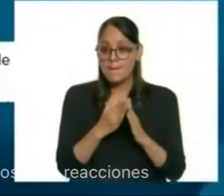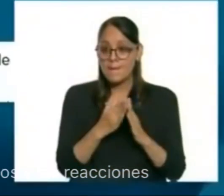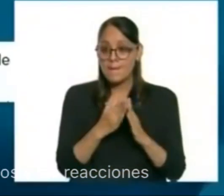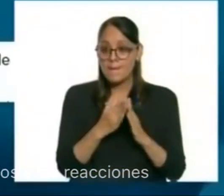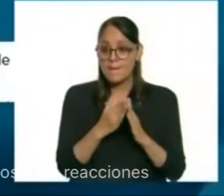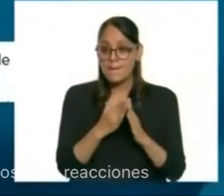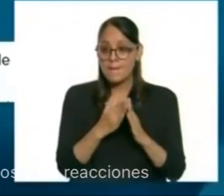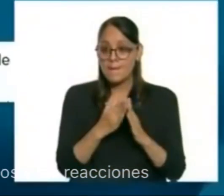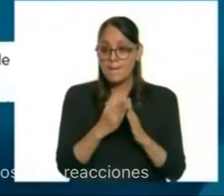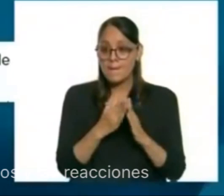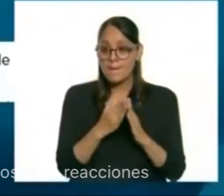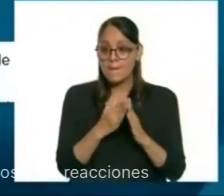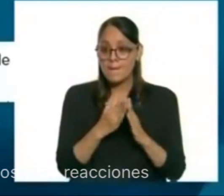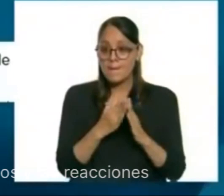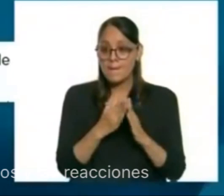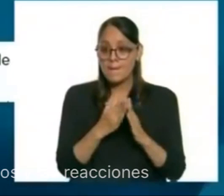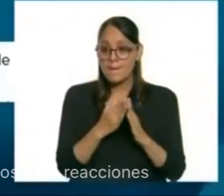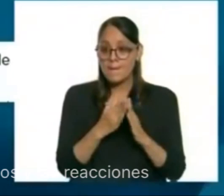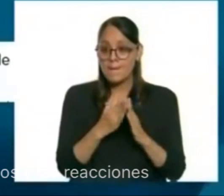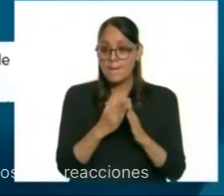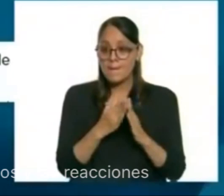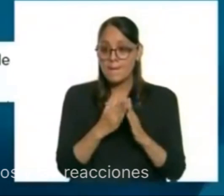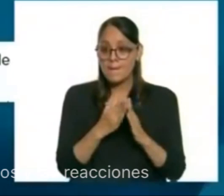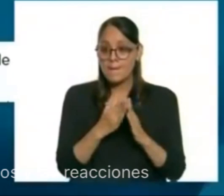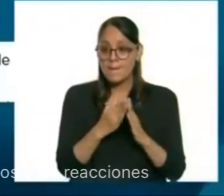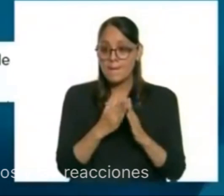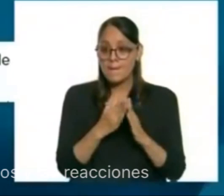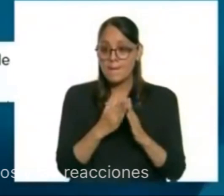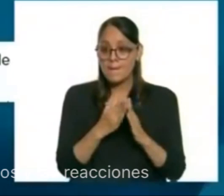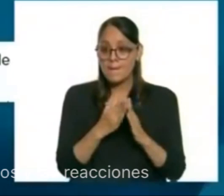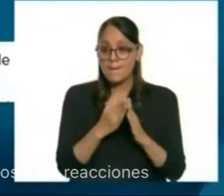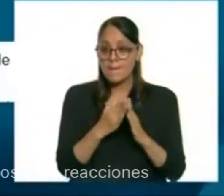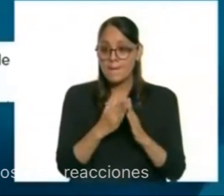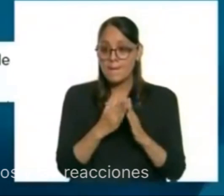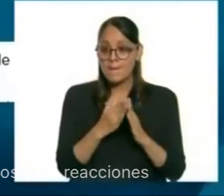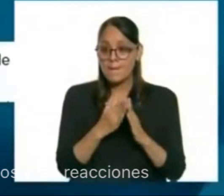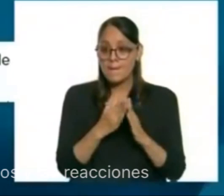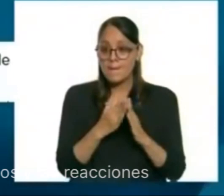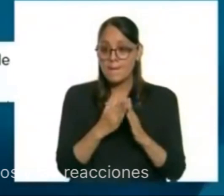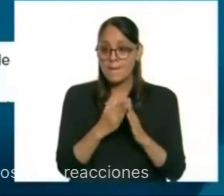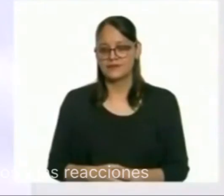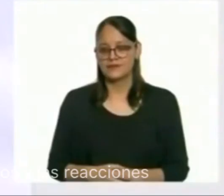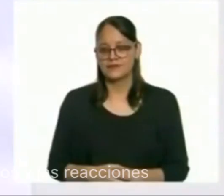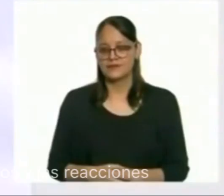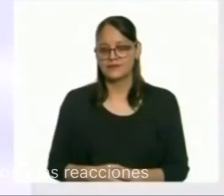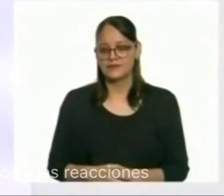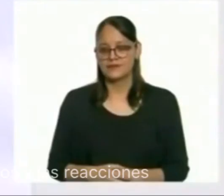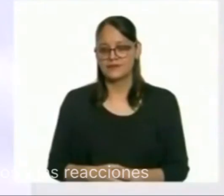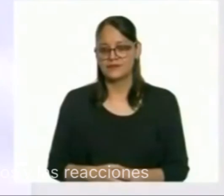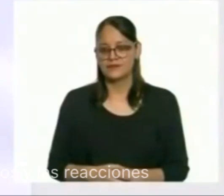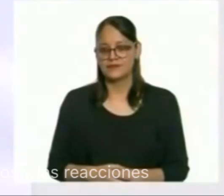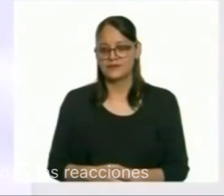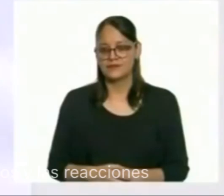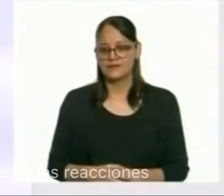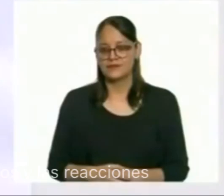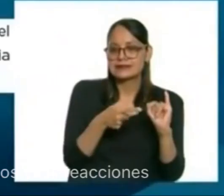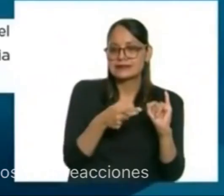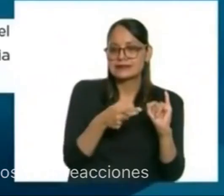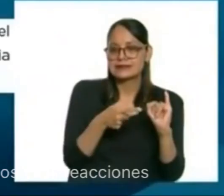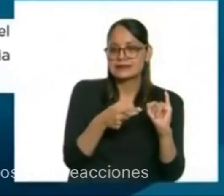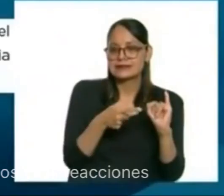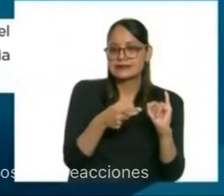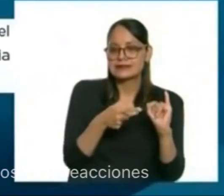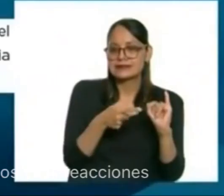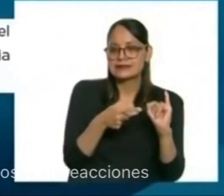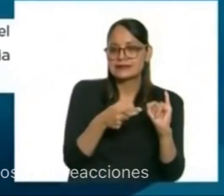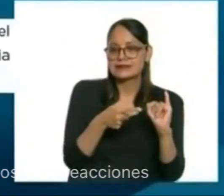primer nivel del librero, contando de abajo hacia arriba, tercer anaquel de izquierda a derecha, serían los libros rojos y el morado que están abajo. El